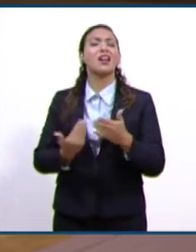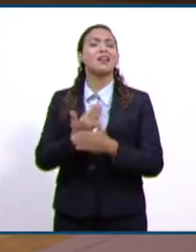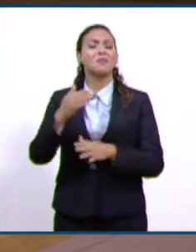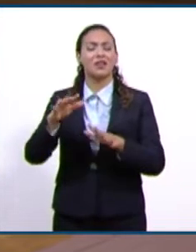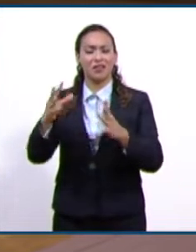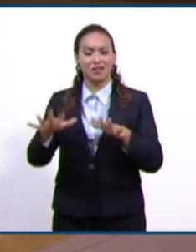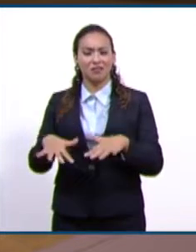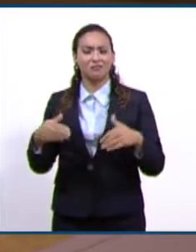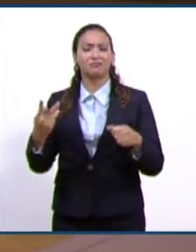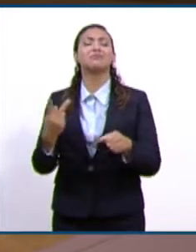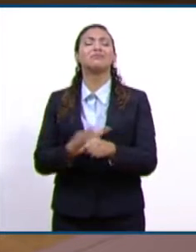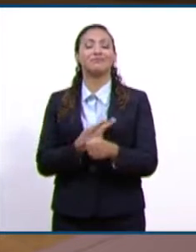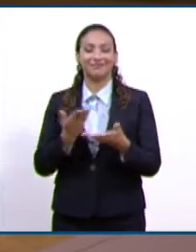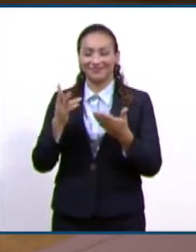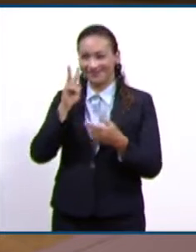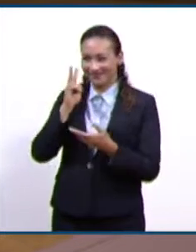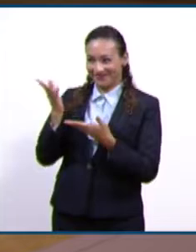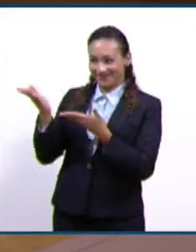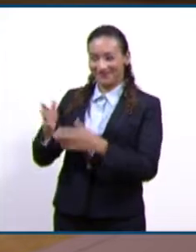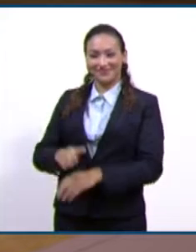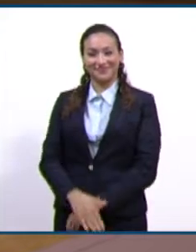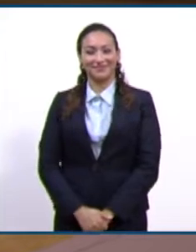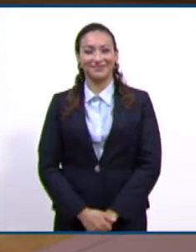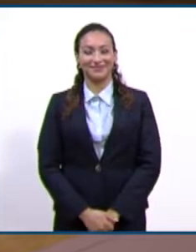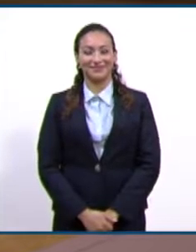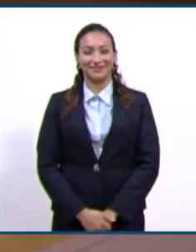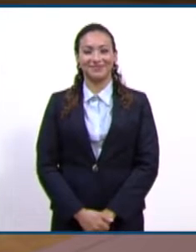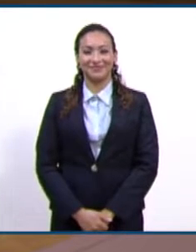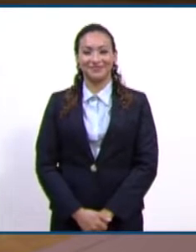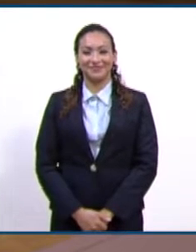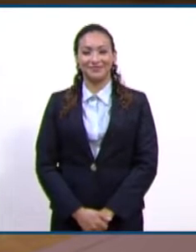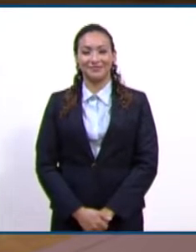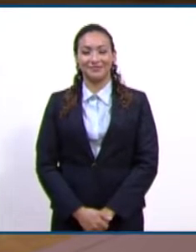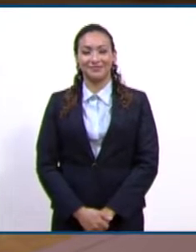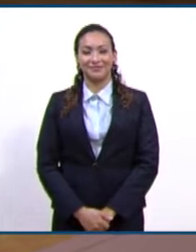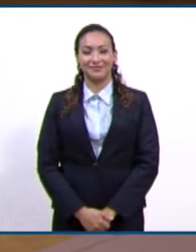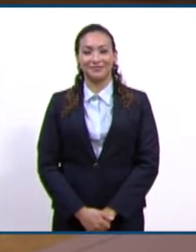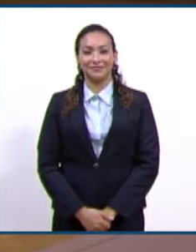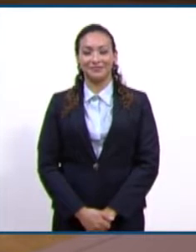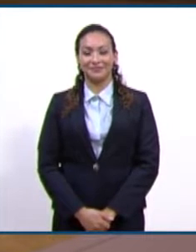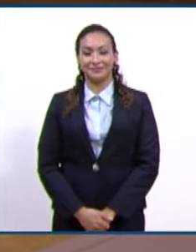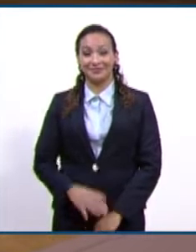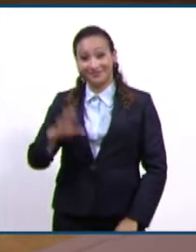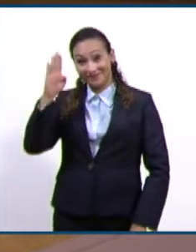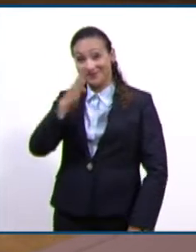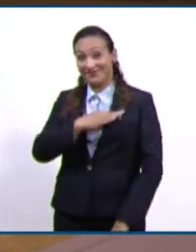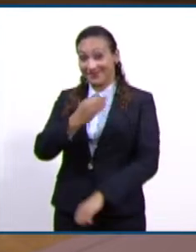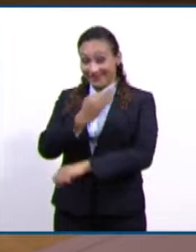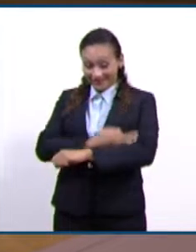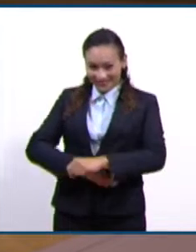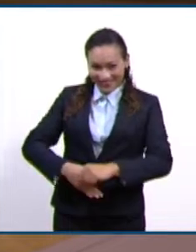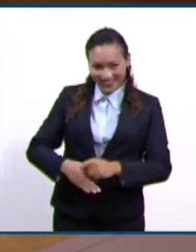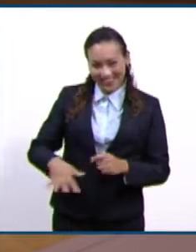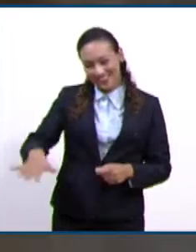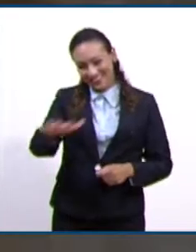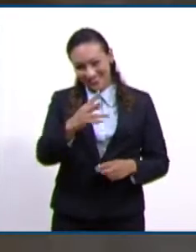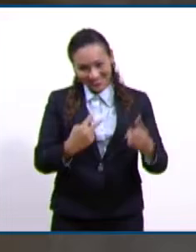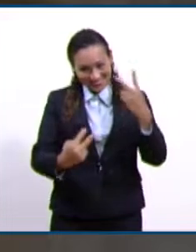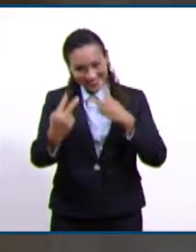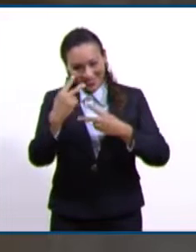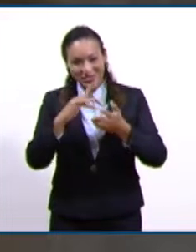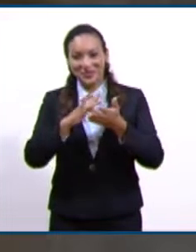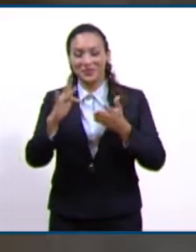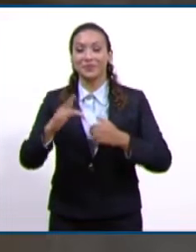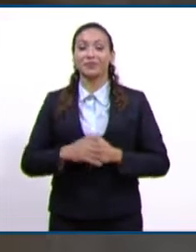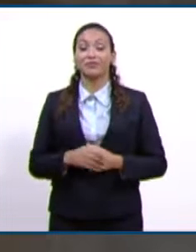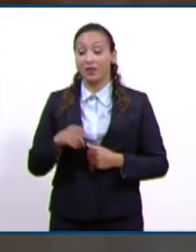sesión del Pleno. Mario, muy buenas tardes. Adelante con la información. ¿Qué tal? Muy buenas tardes a todas las personas que siguen esta transmisión.